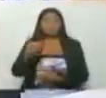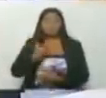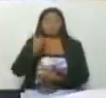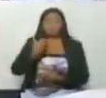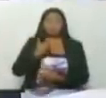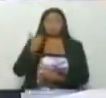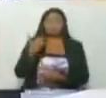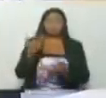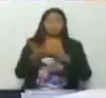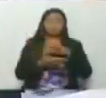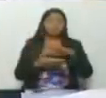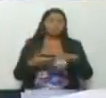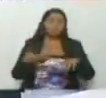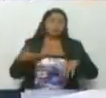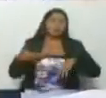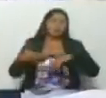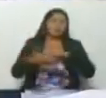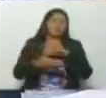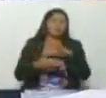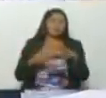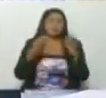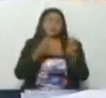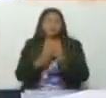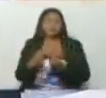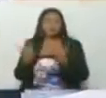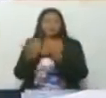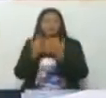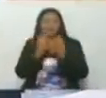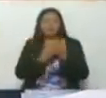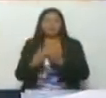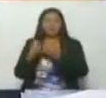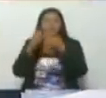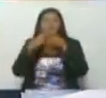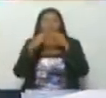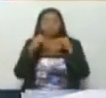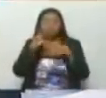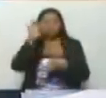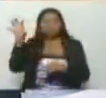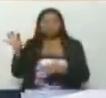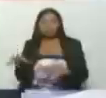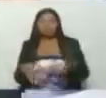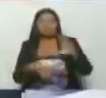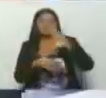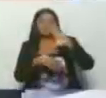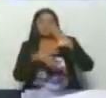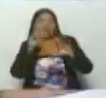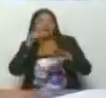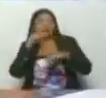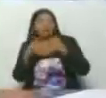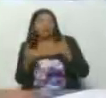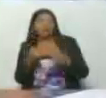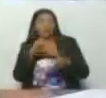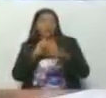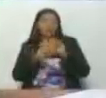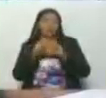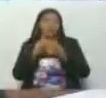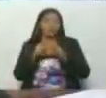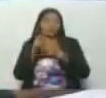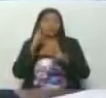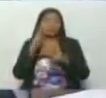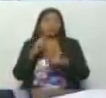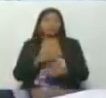los estragos de la guerra económica absolutamente todas algunas de ellas incluso han